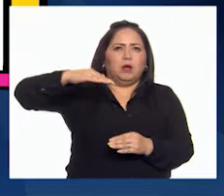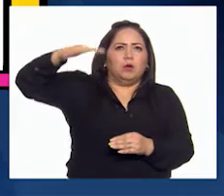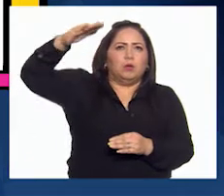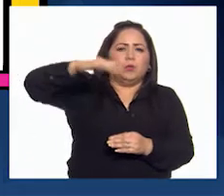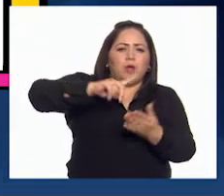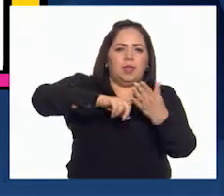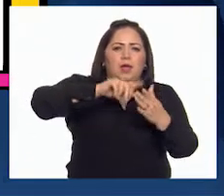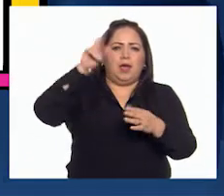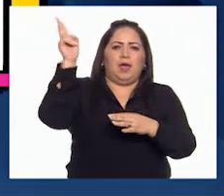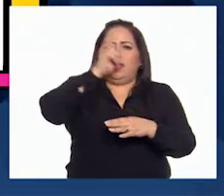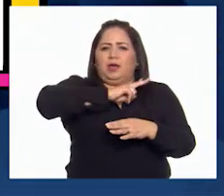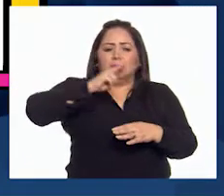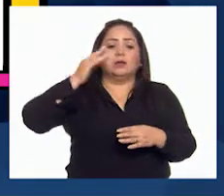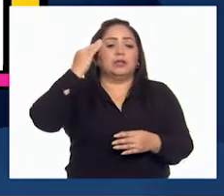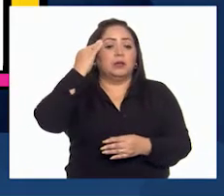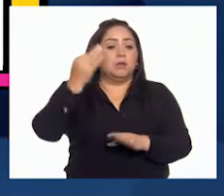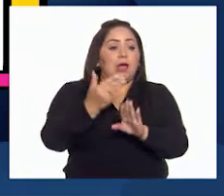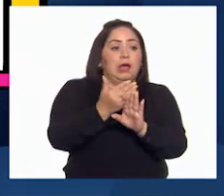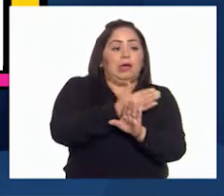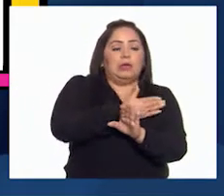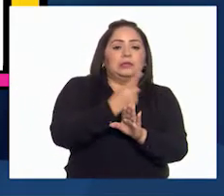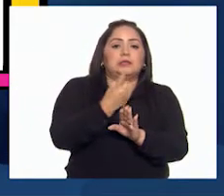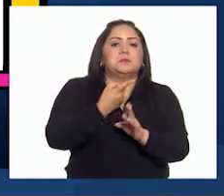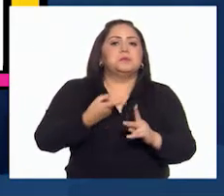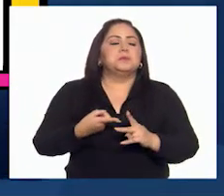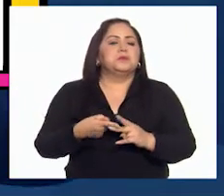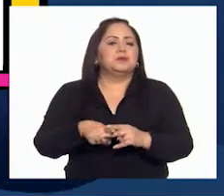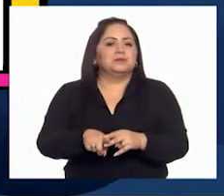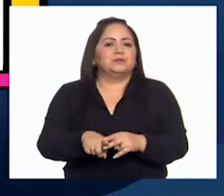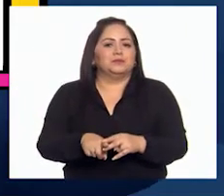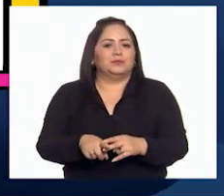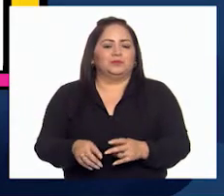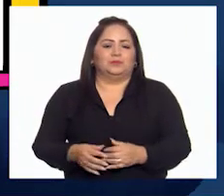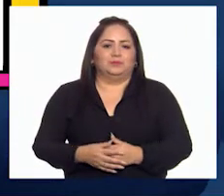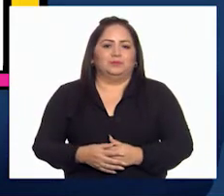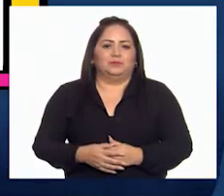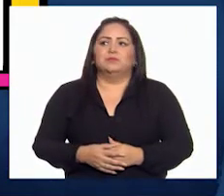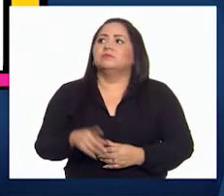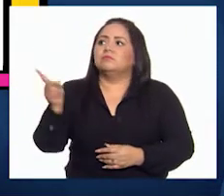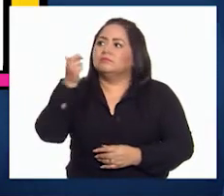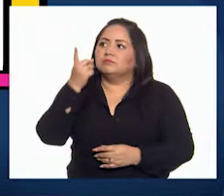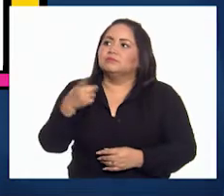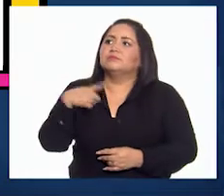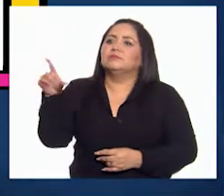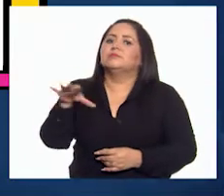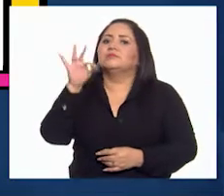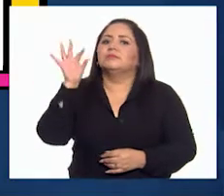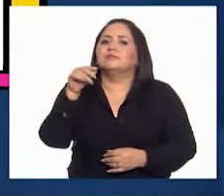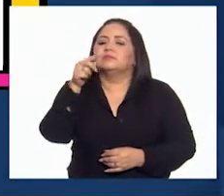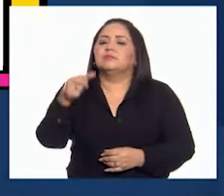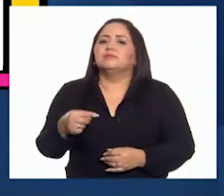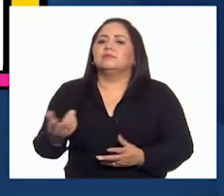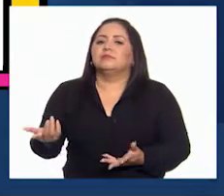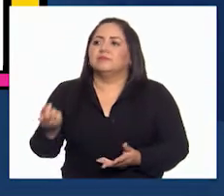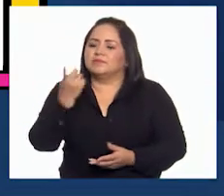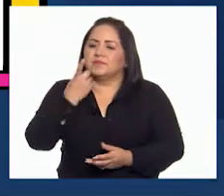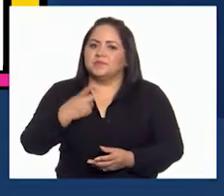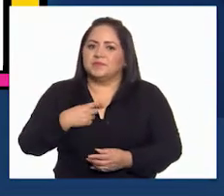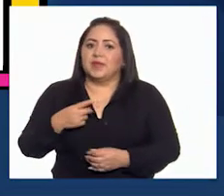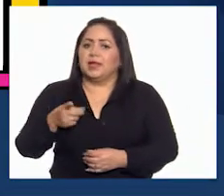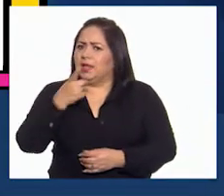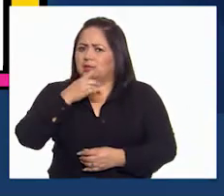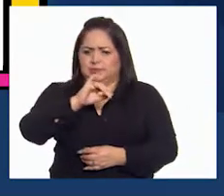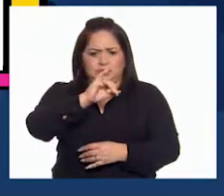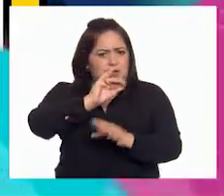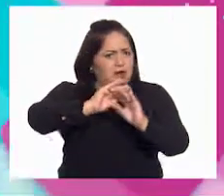bajo el aire, tiempo antes que el principio. ¿Nos compartes tus hallazgos de la segunda estrofa, María?